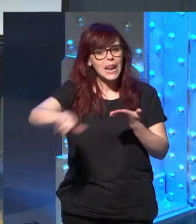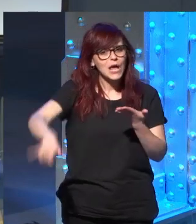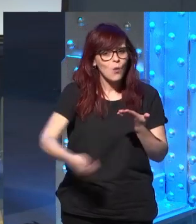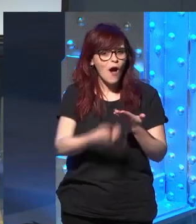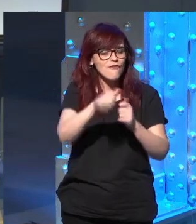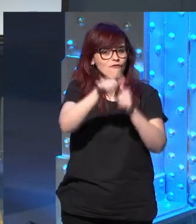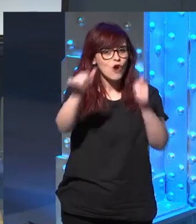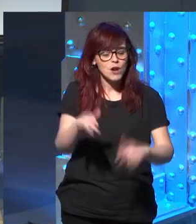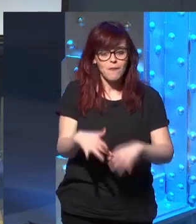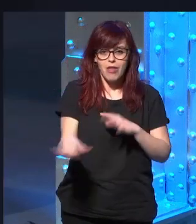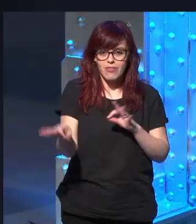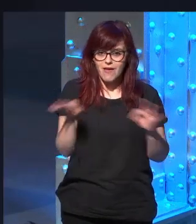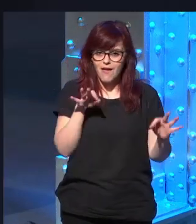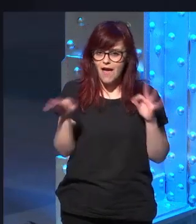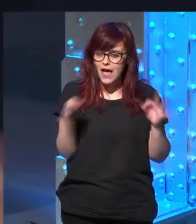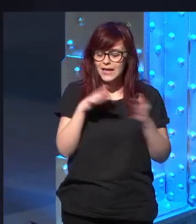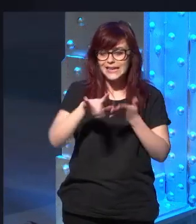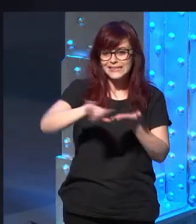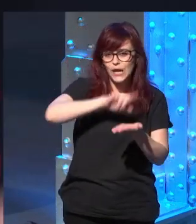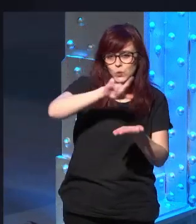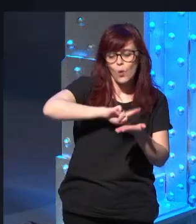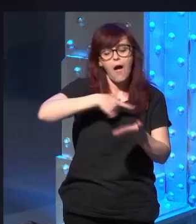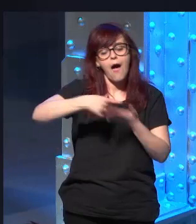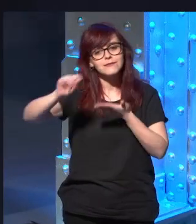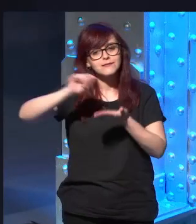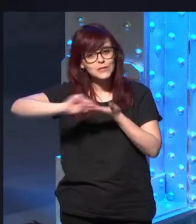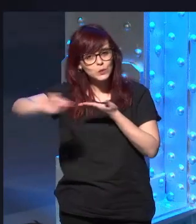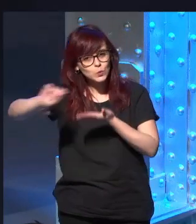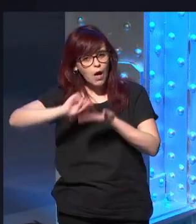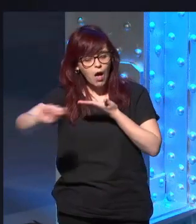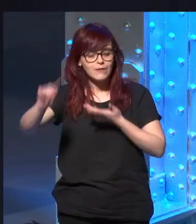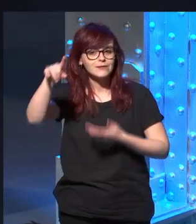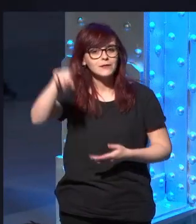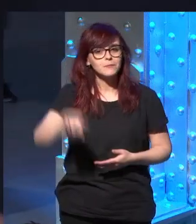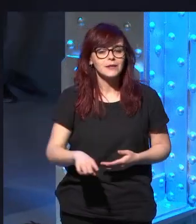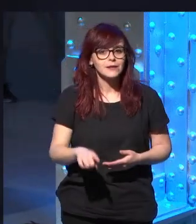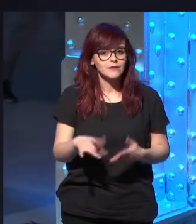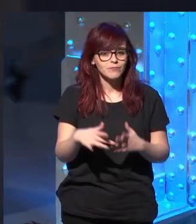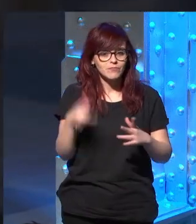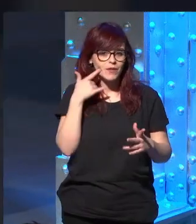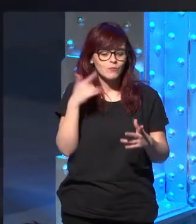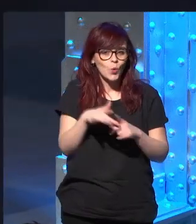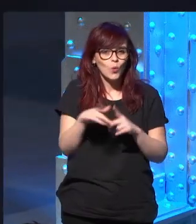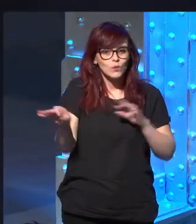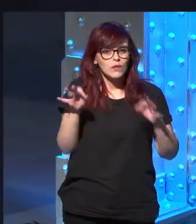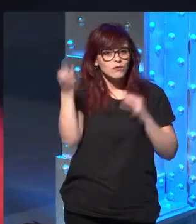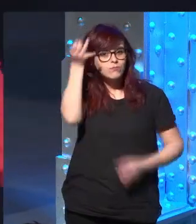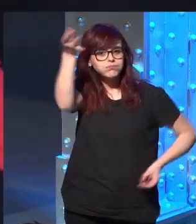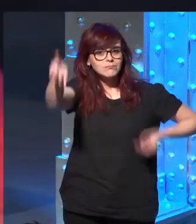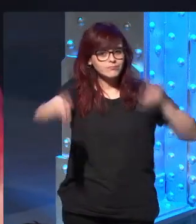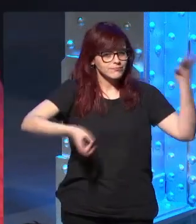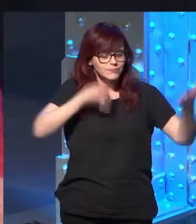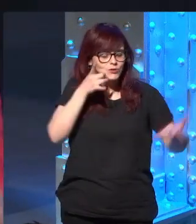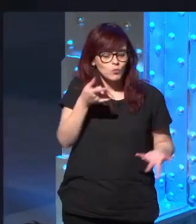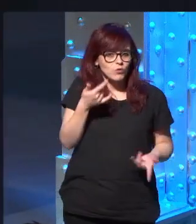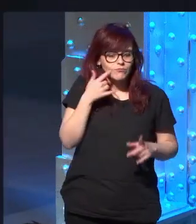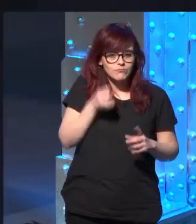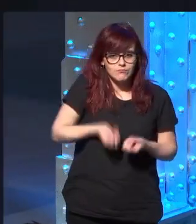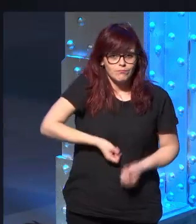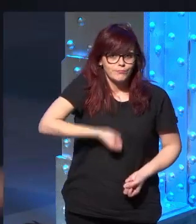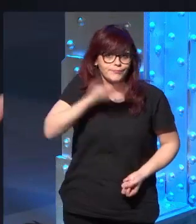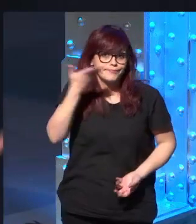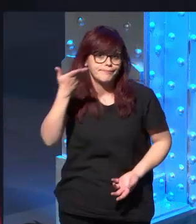lenguaje escénico y la literatura, la escritura y la performance, sí que en un